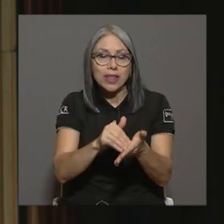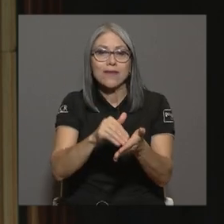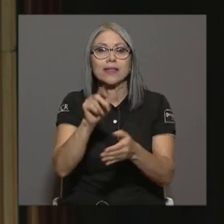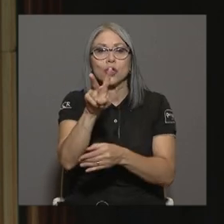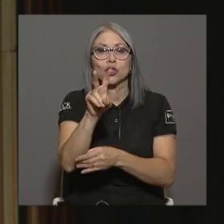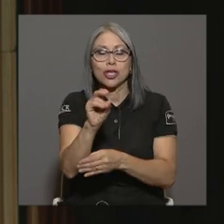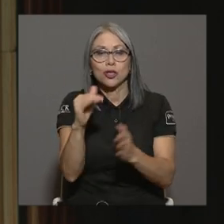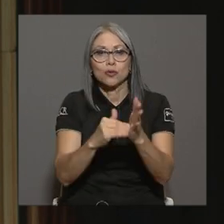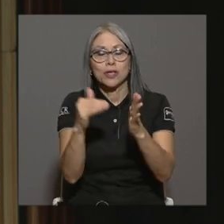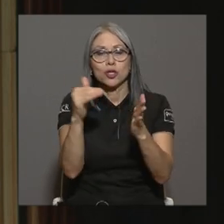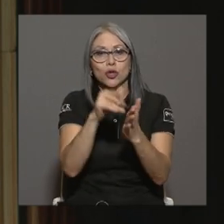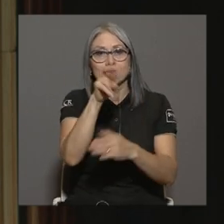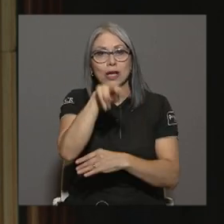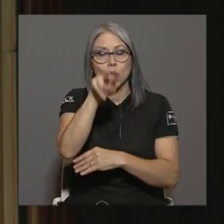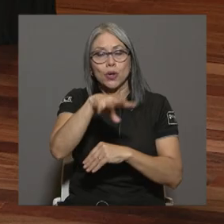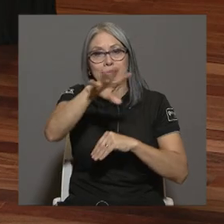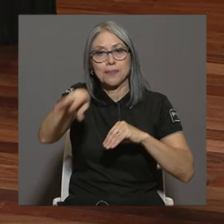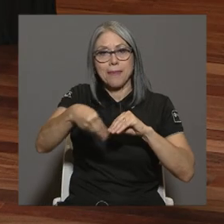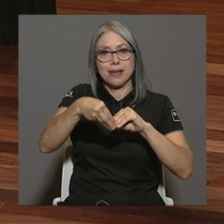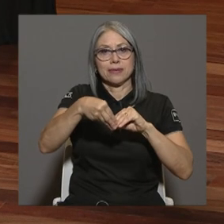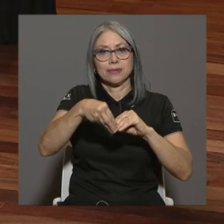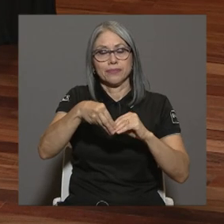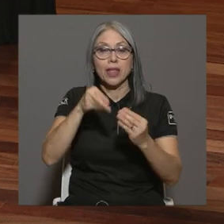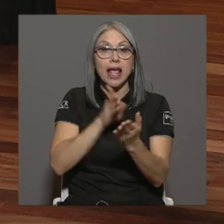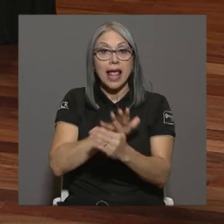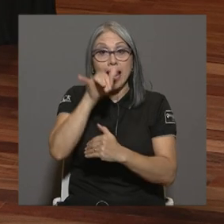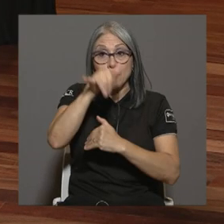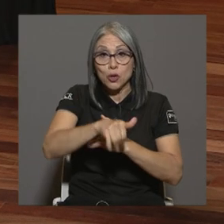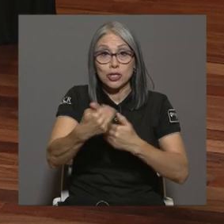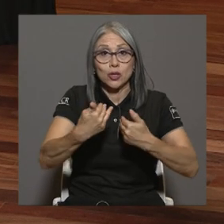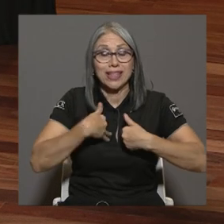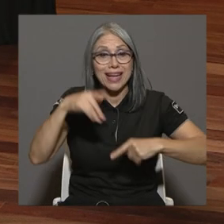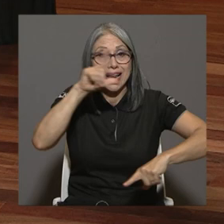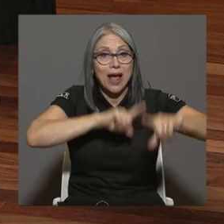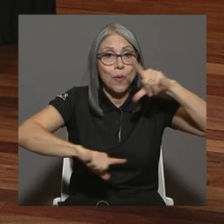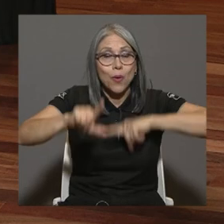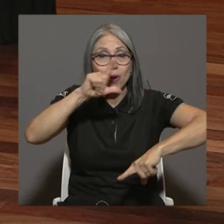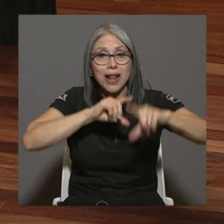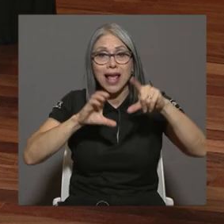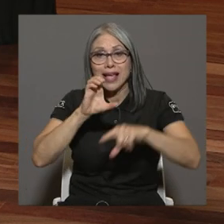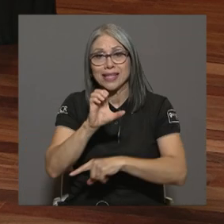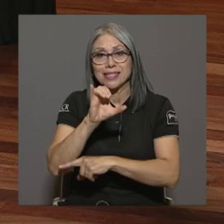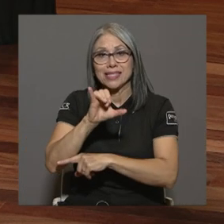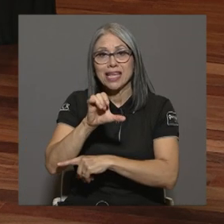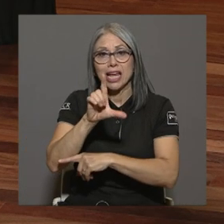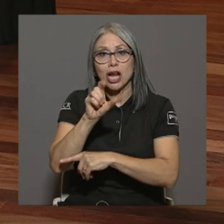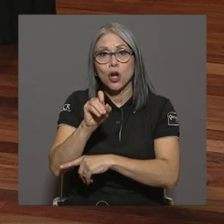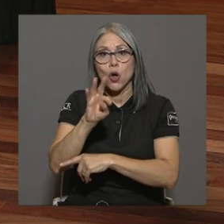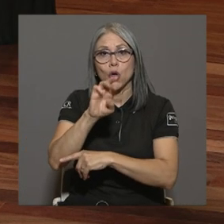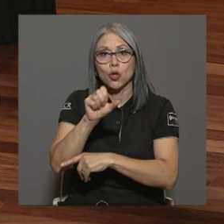millones más. El proyecto que alberga el laboratorio del ciclotrón